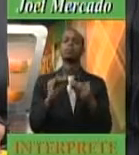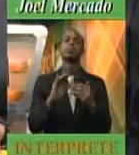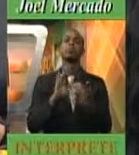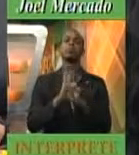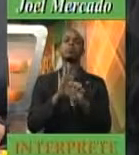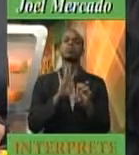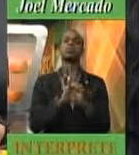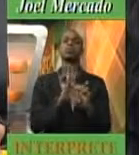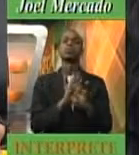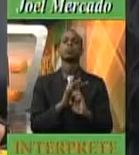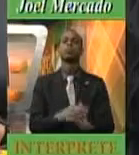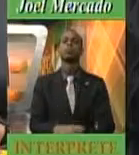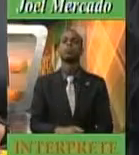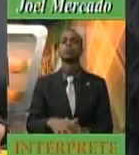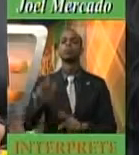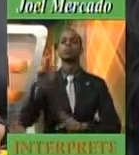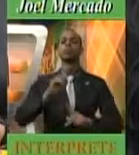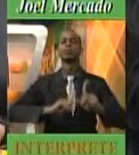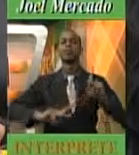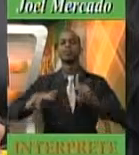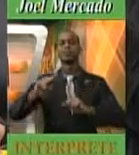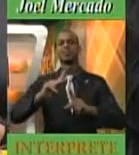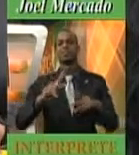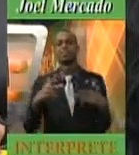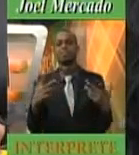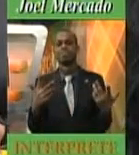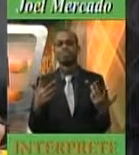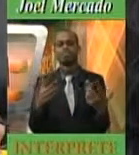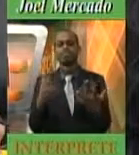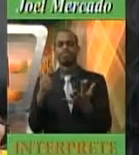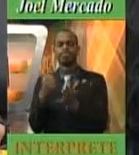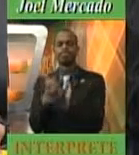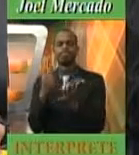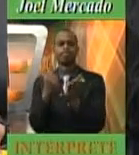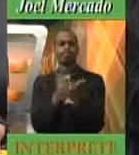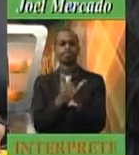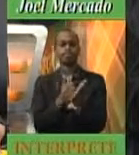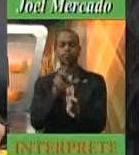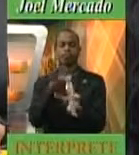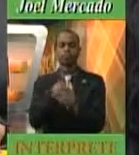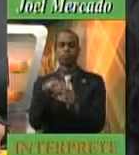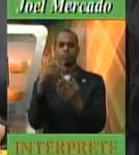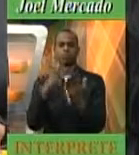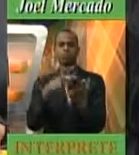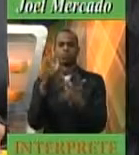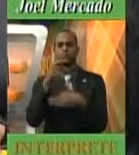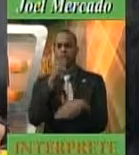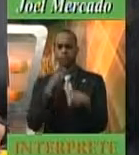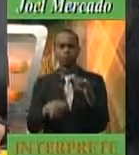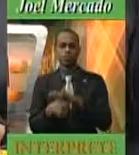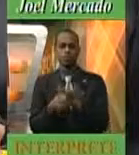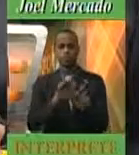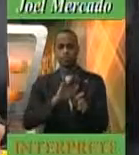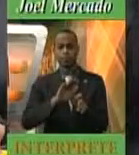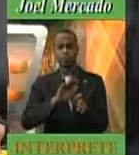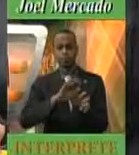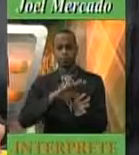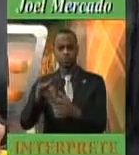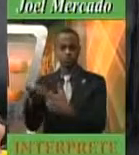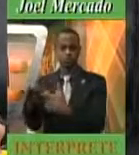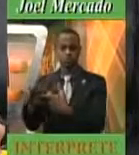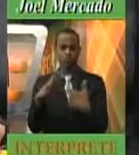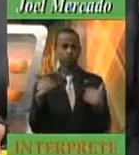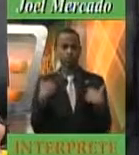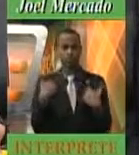de la cantidad de gente que nosotros hemos impactado en el programa, por ejemplo, Saliendo del Escondite, que tiene cuatro